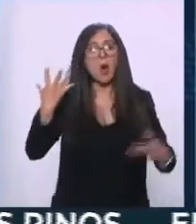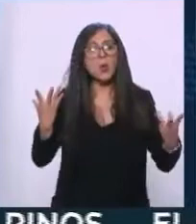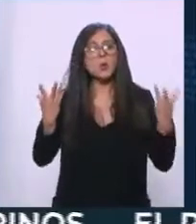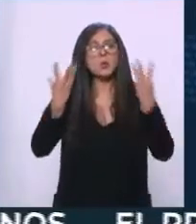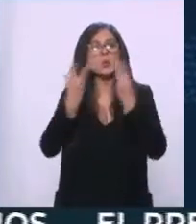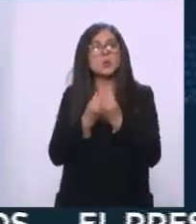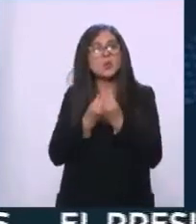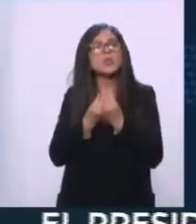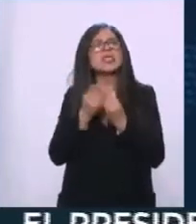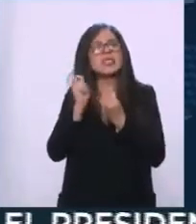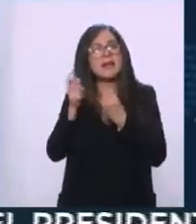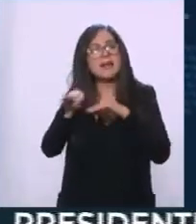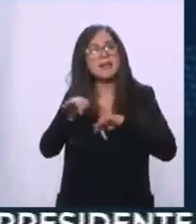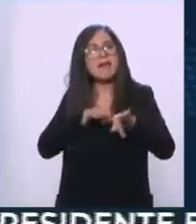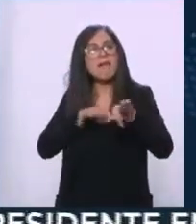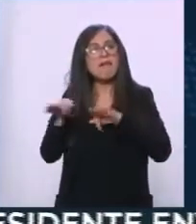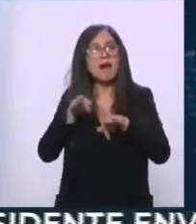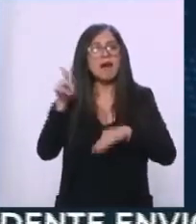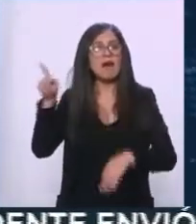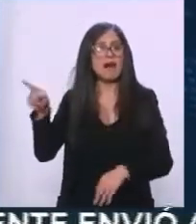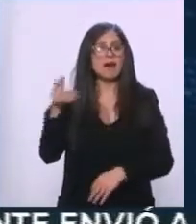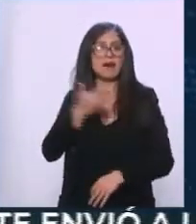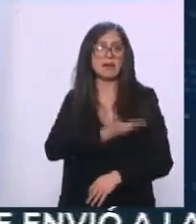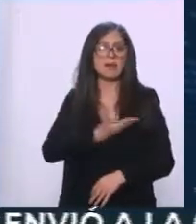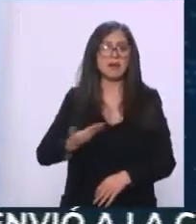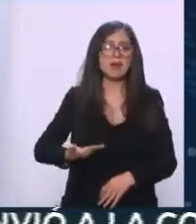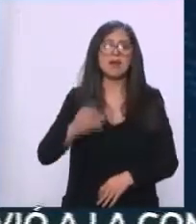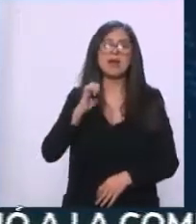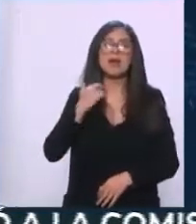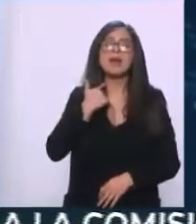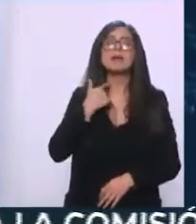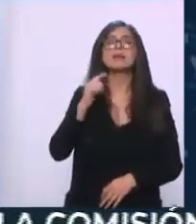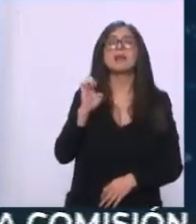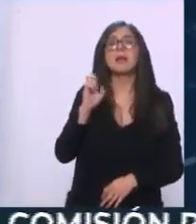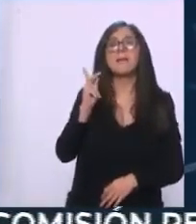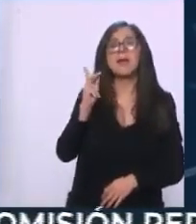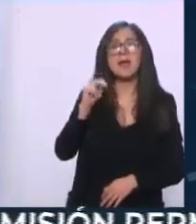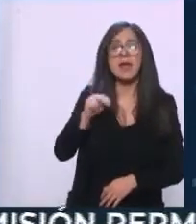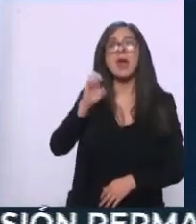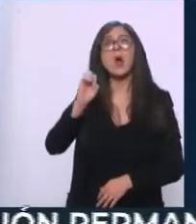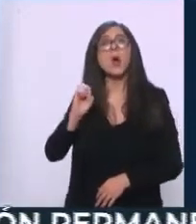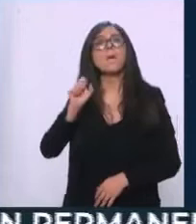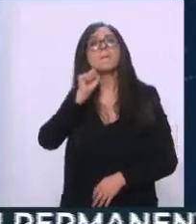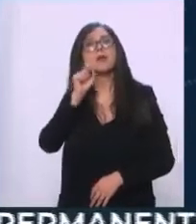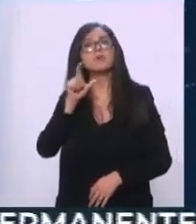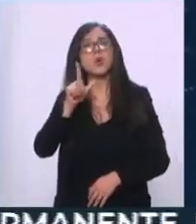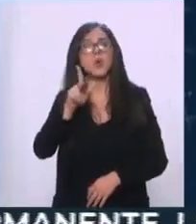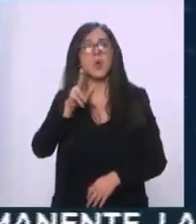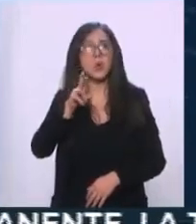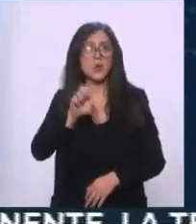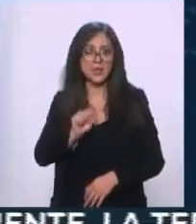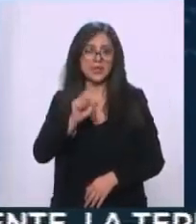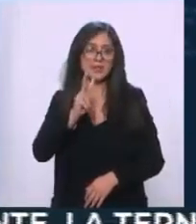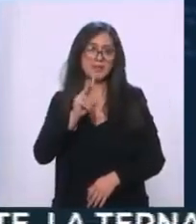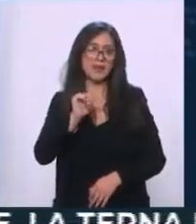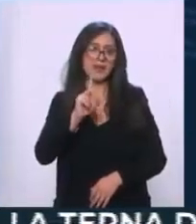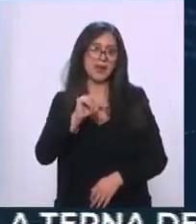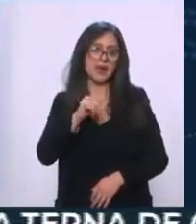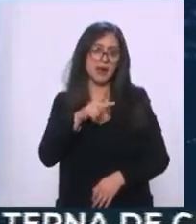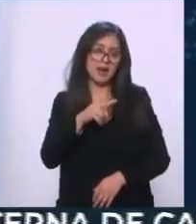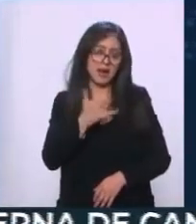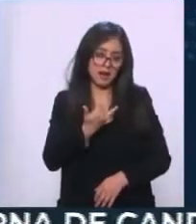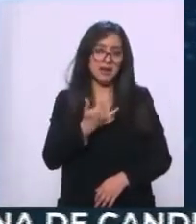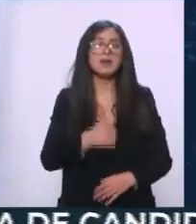cercano de Enrique Peña Nieto y de Luis Videgaray. Hace unos minutos el